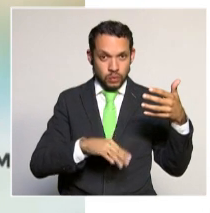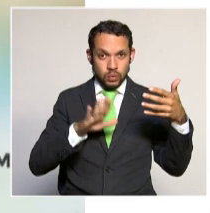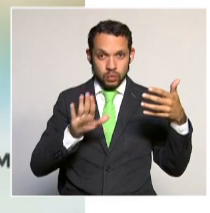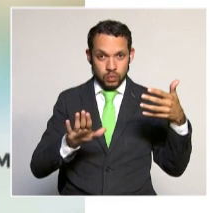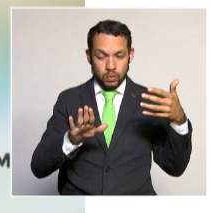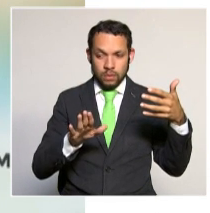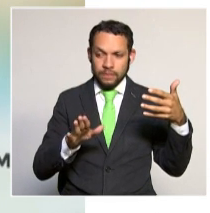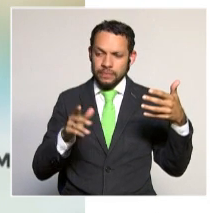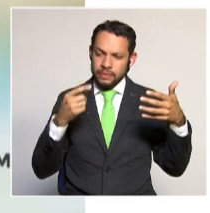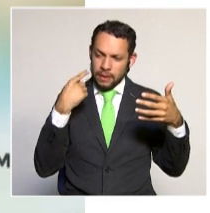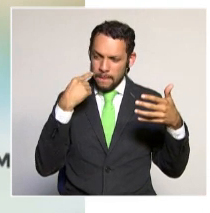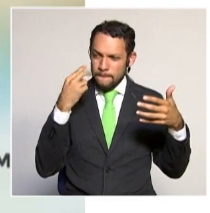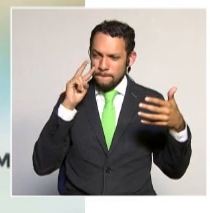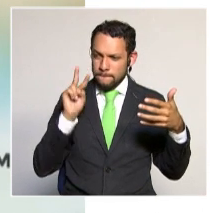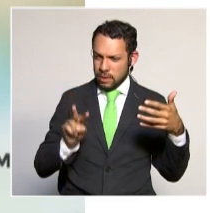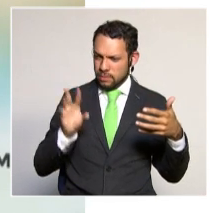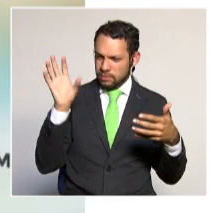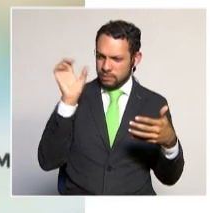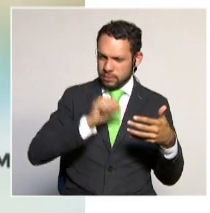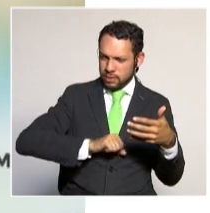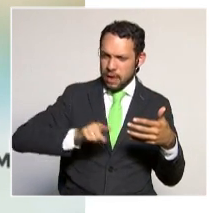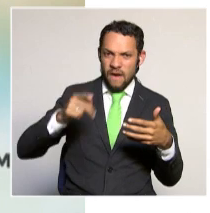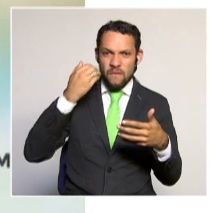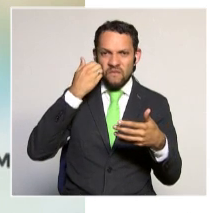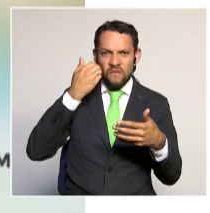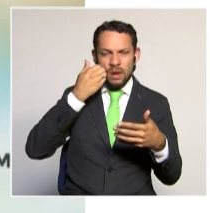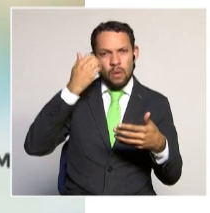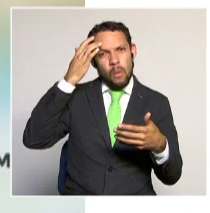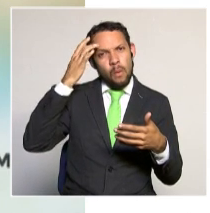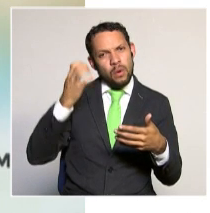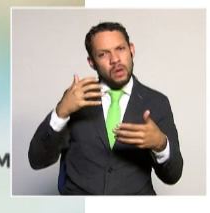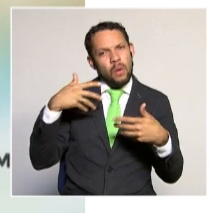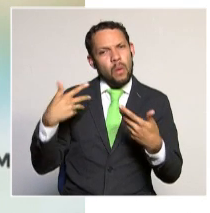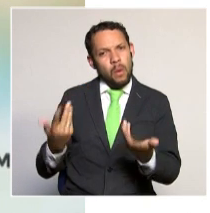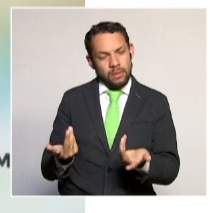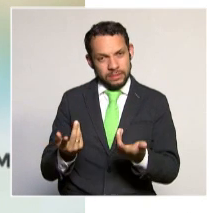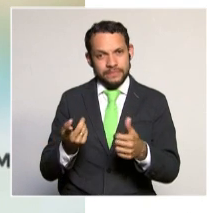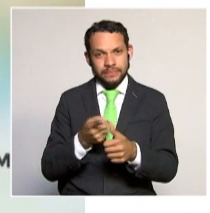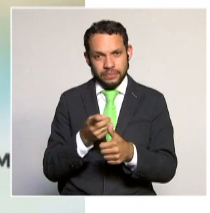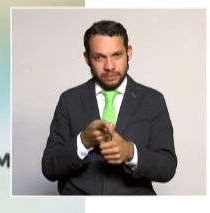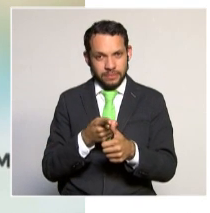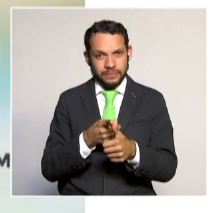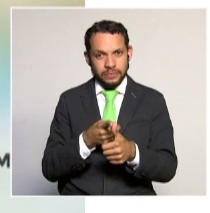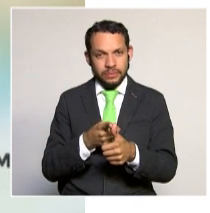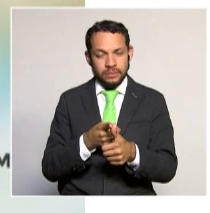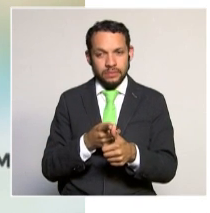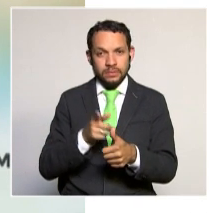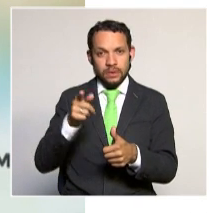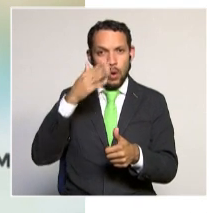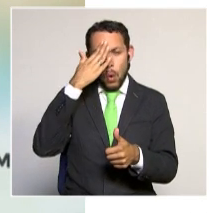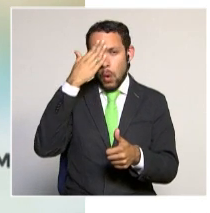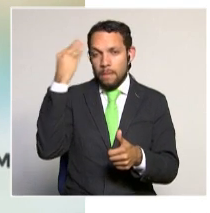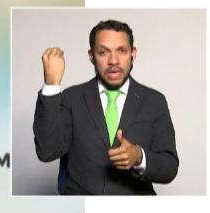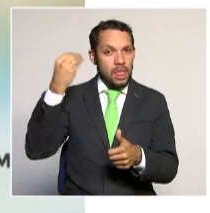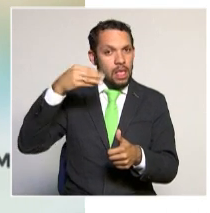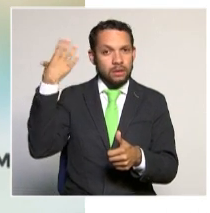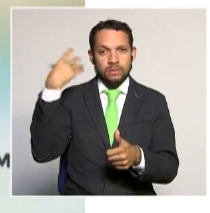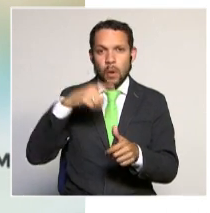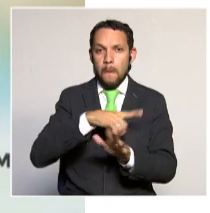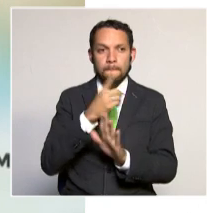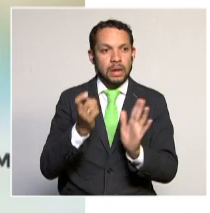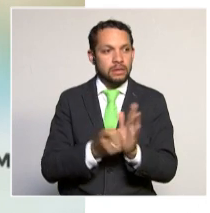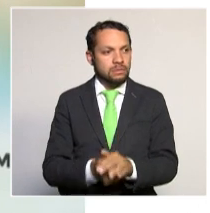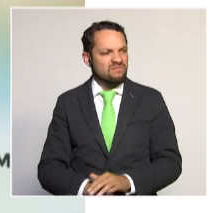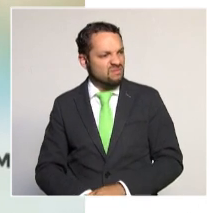clínicas se observan en las personas que tienen enfermedad de Alzheimer. Una que es muy notoria es la pérdida de la memoria. Es